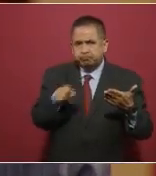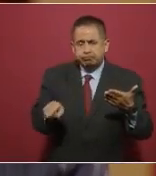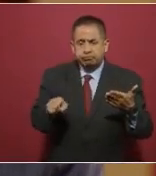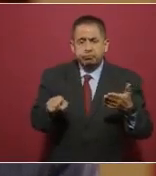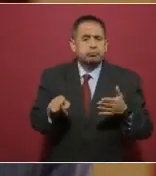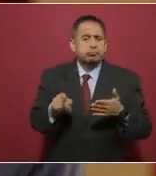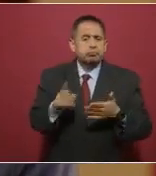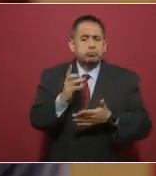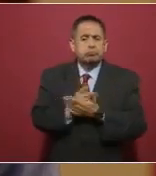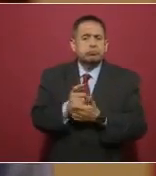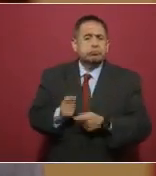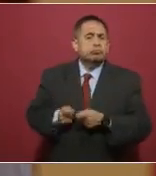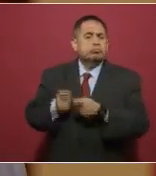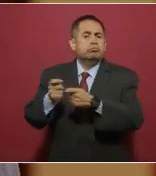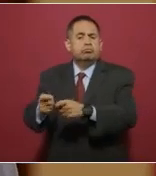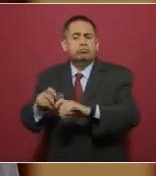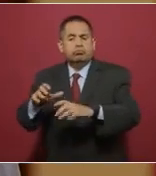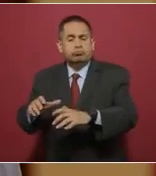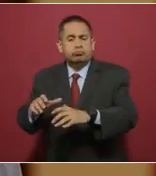encomendada estas instituciones